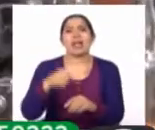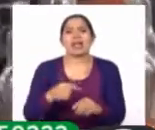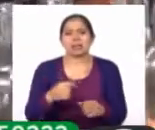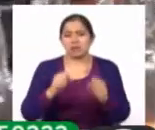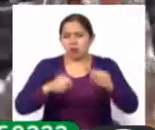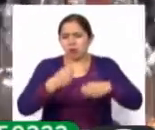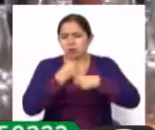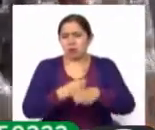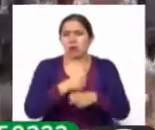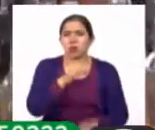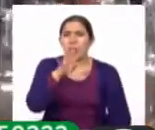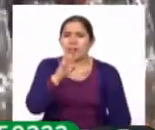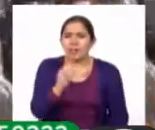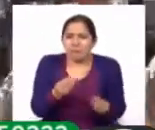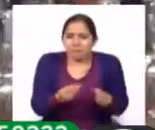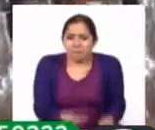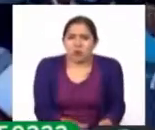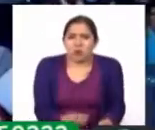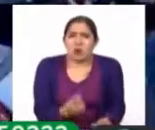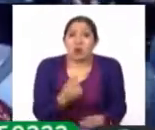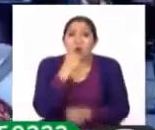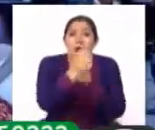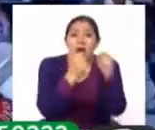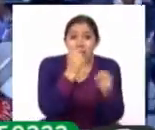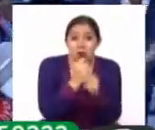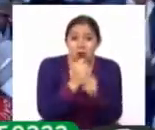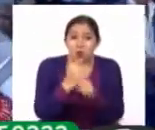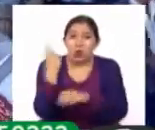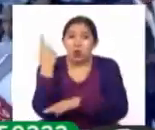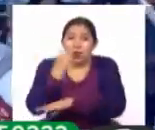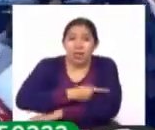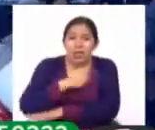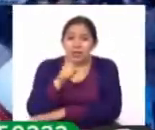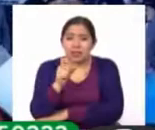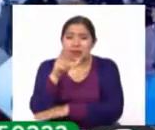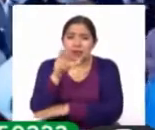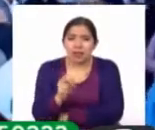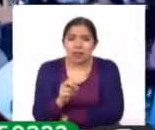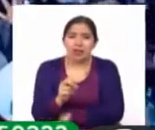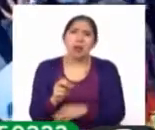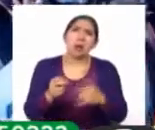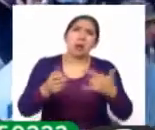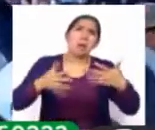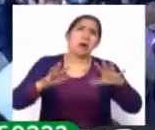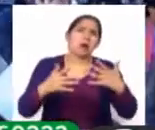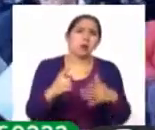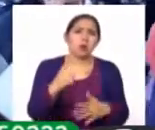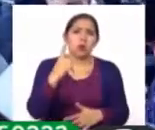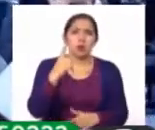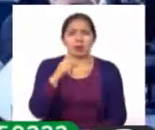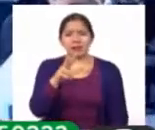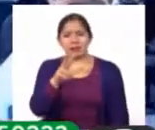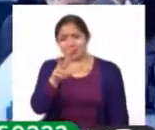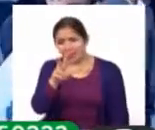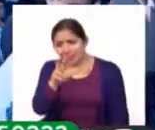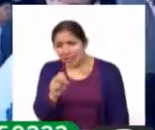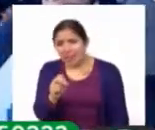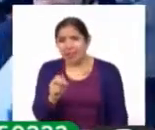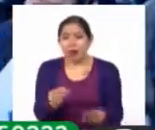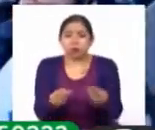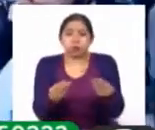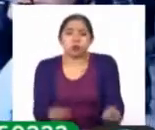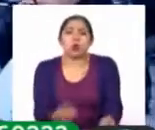anuales y por día 130 toneladas. 40.000 toneladas año. Estamos hablando de 30 toneladas